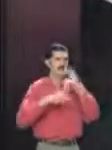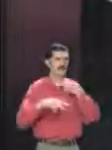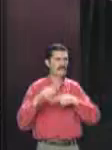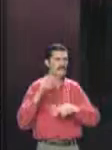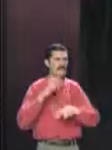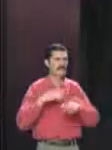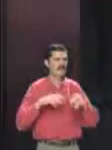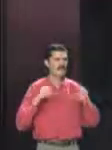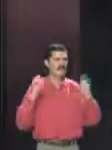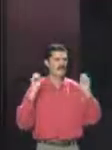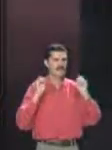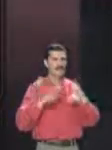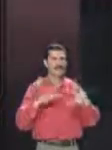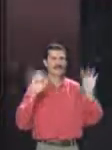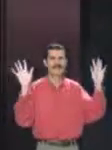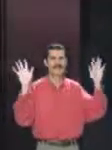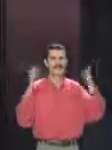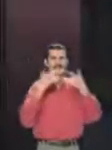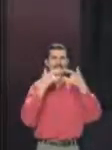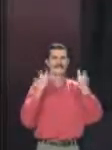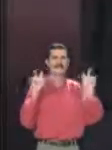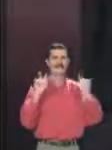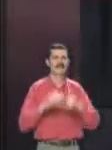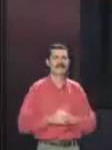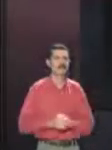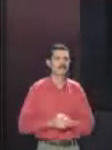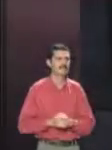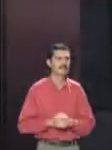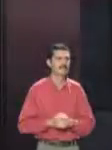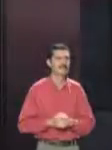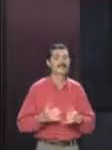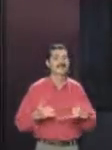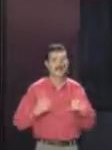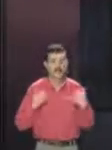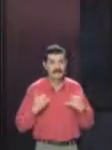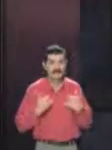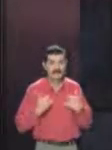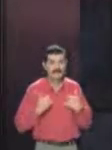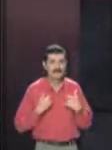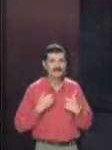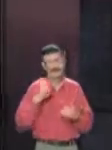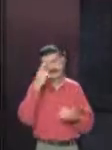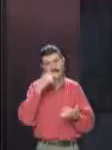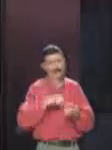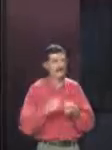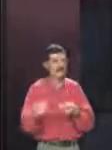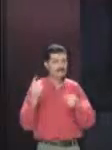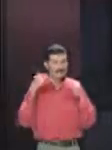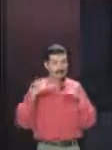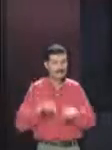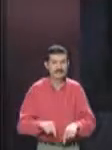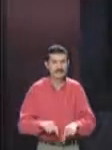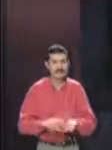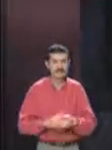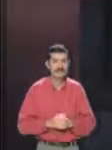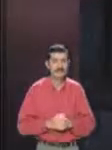Puk! ¡Cuando la ventana se abra! Muchachos, se me hace que